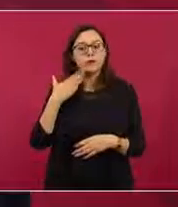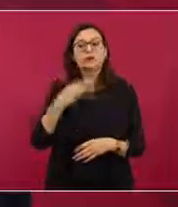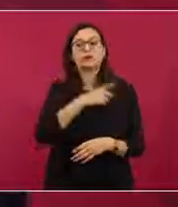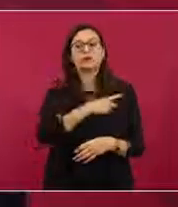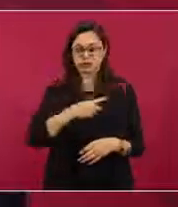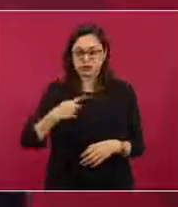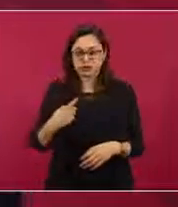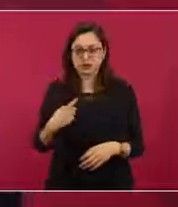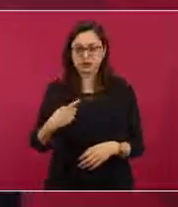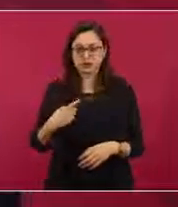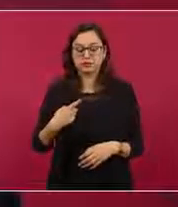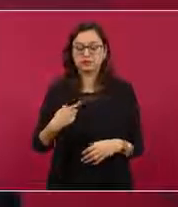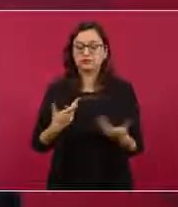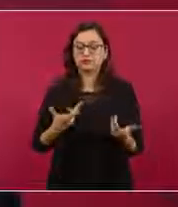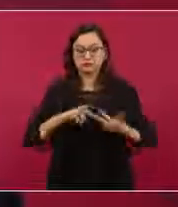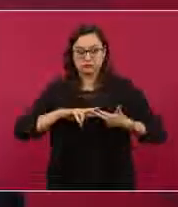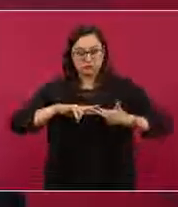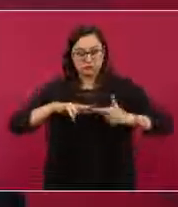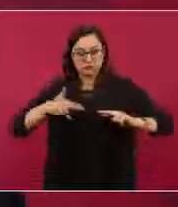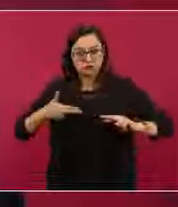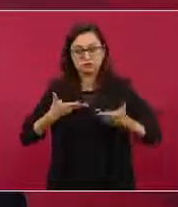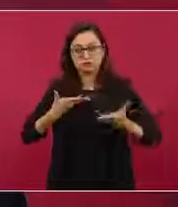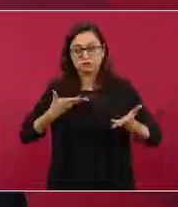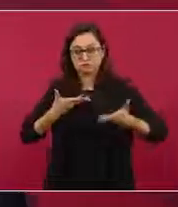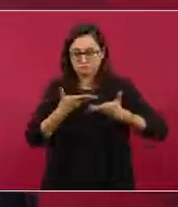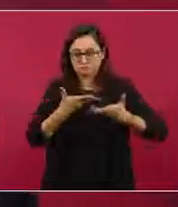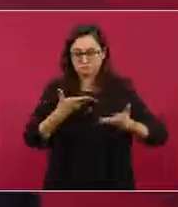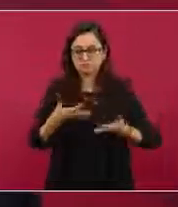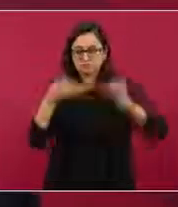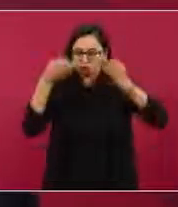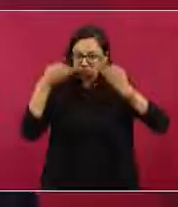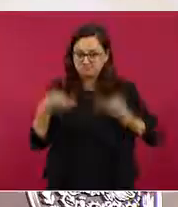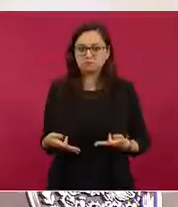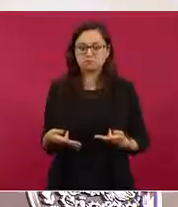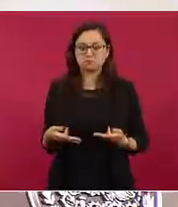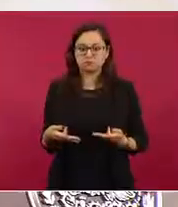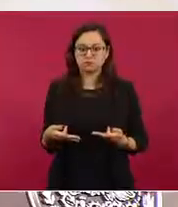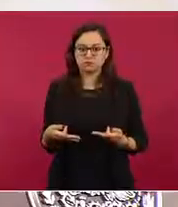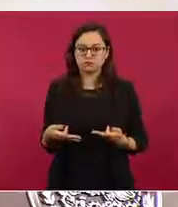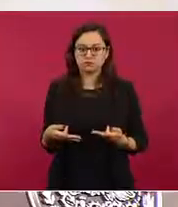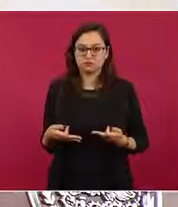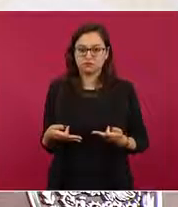tenemos que mantener una relación institucional,